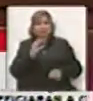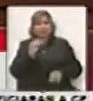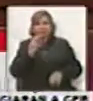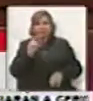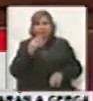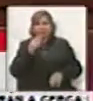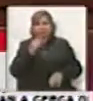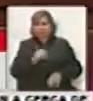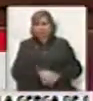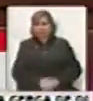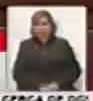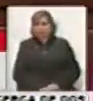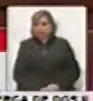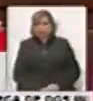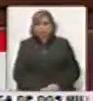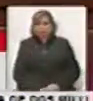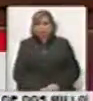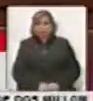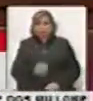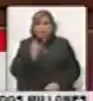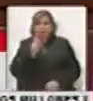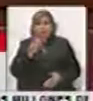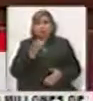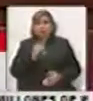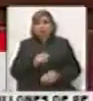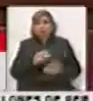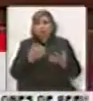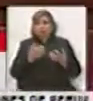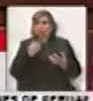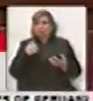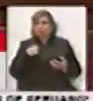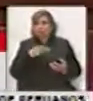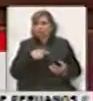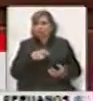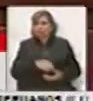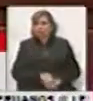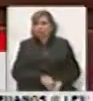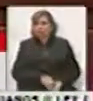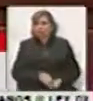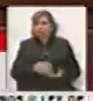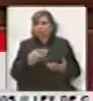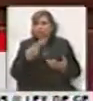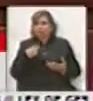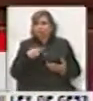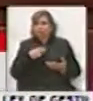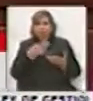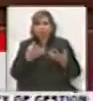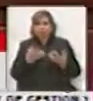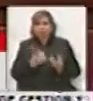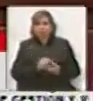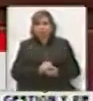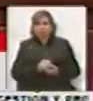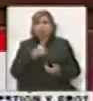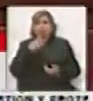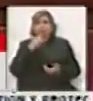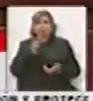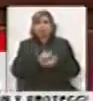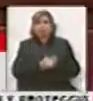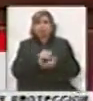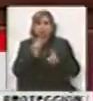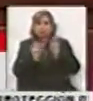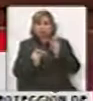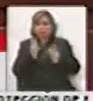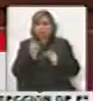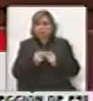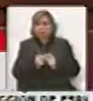No, no quieren, no queremos, presidente. Lo que queremos, presidente, es que las